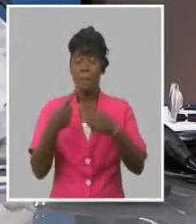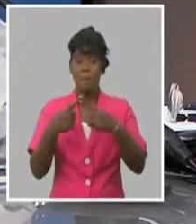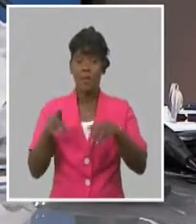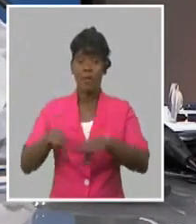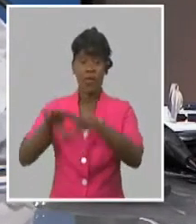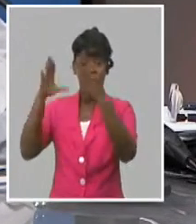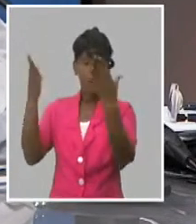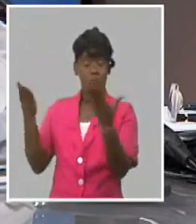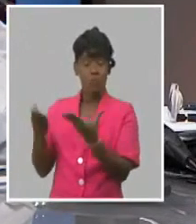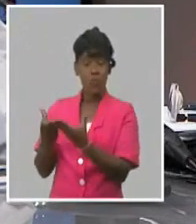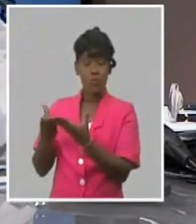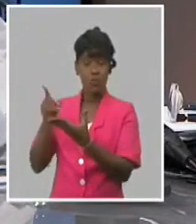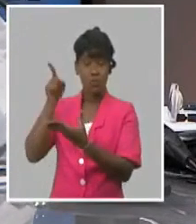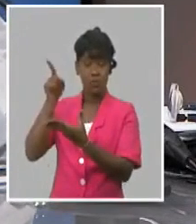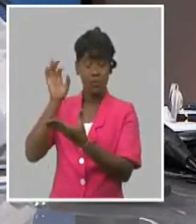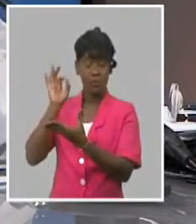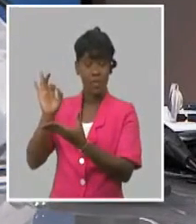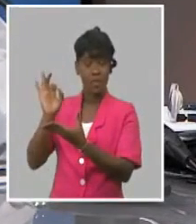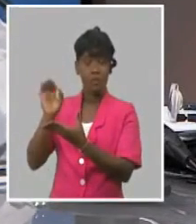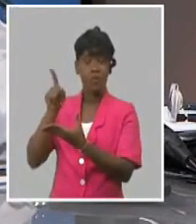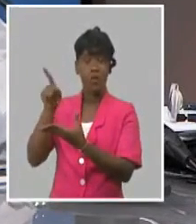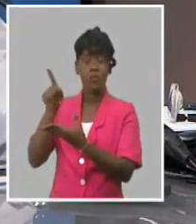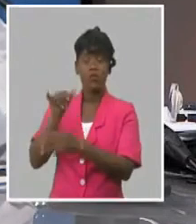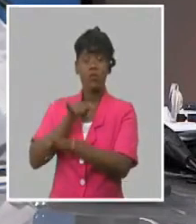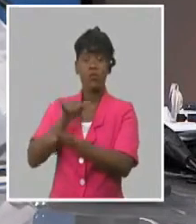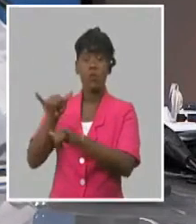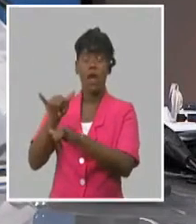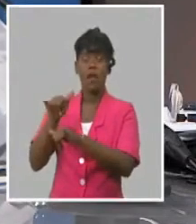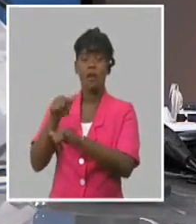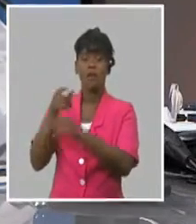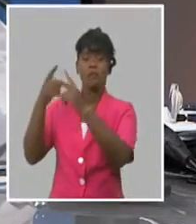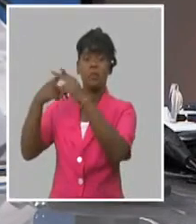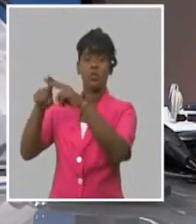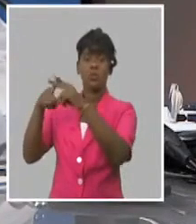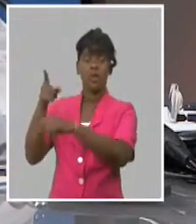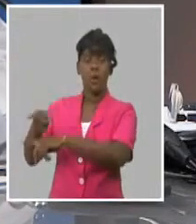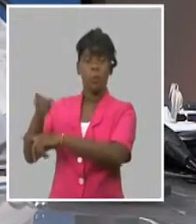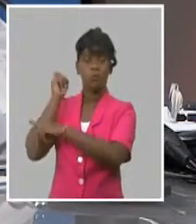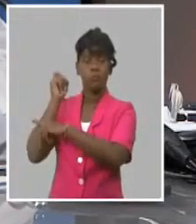mundo una devaluación genera ajustes.